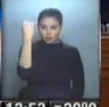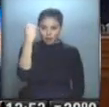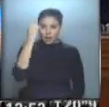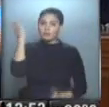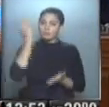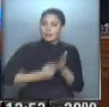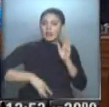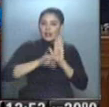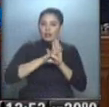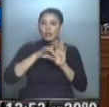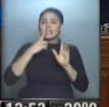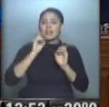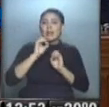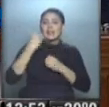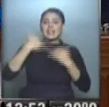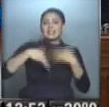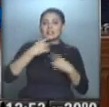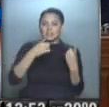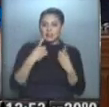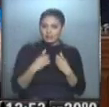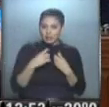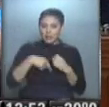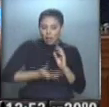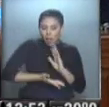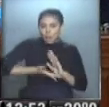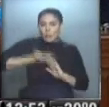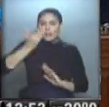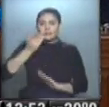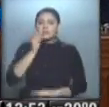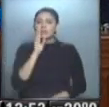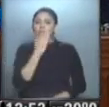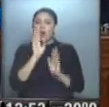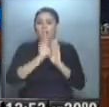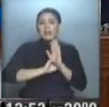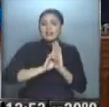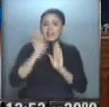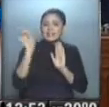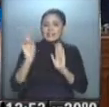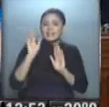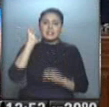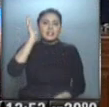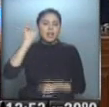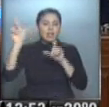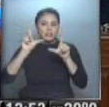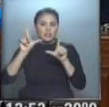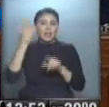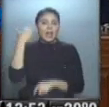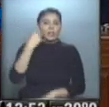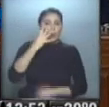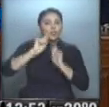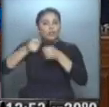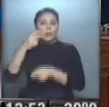dictó el decreto de necesidad y urgencia por el que aumentó la cantidad de licencias de radio y TV abierta de 4 a